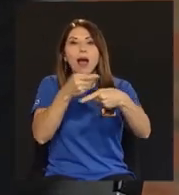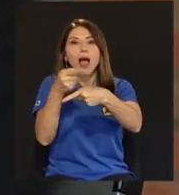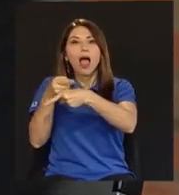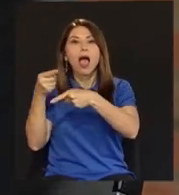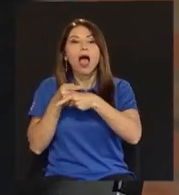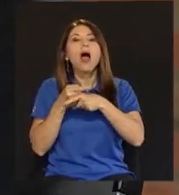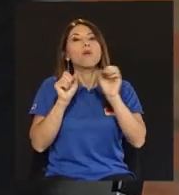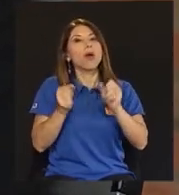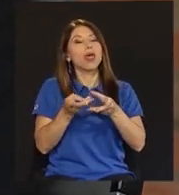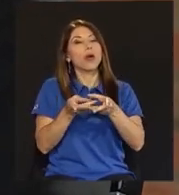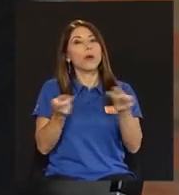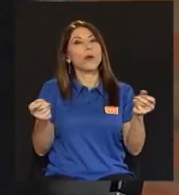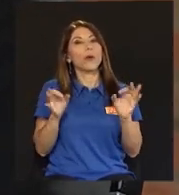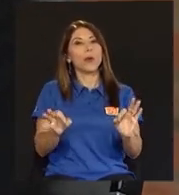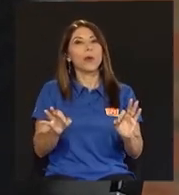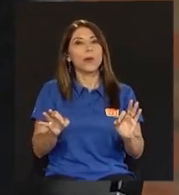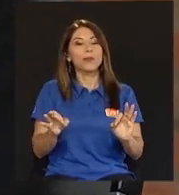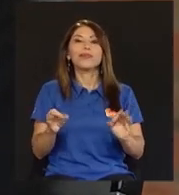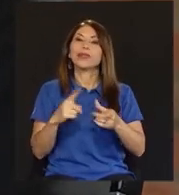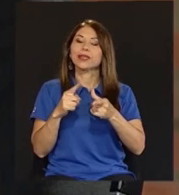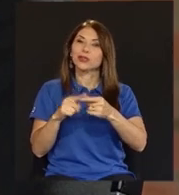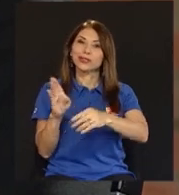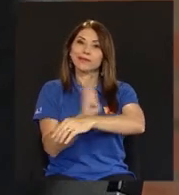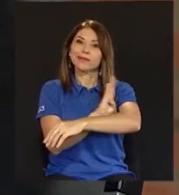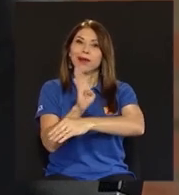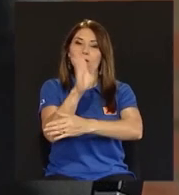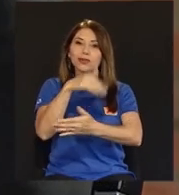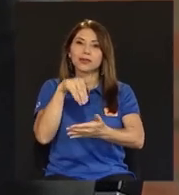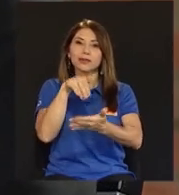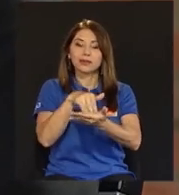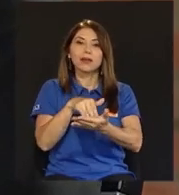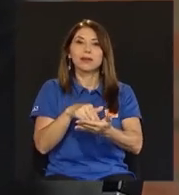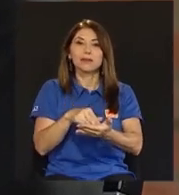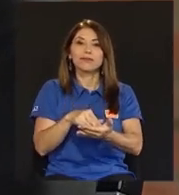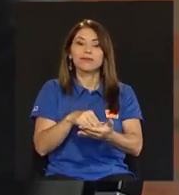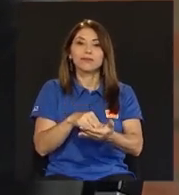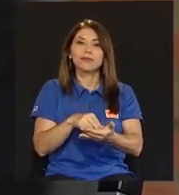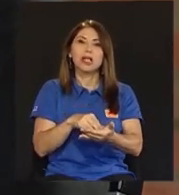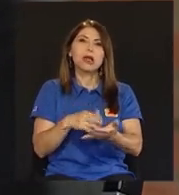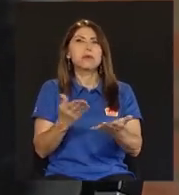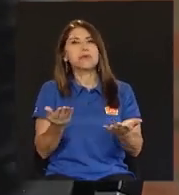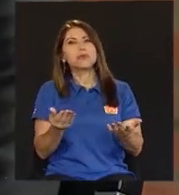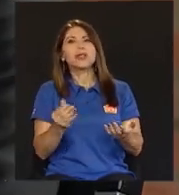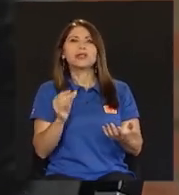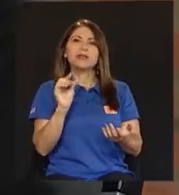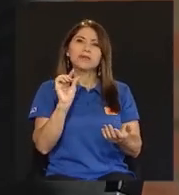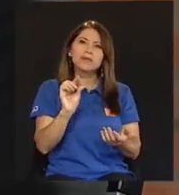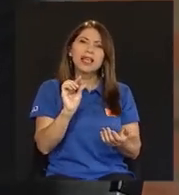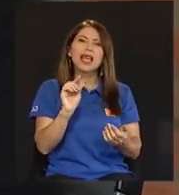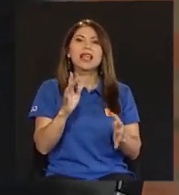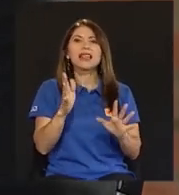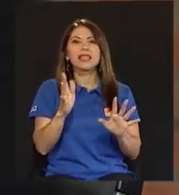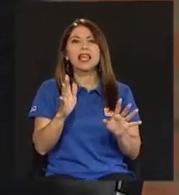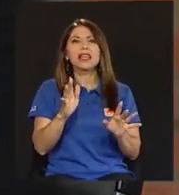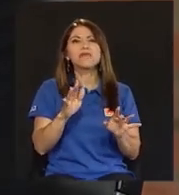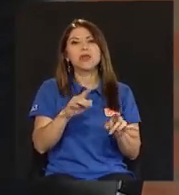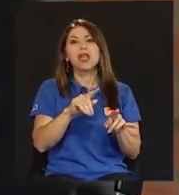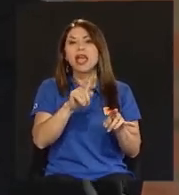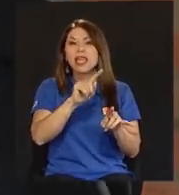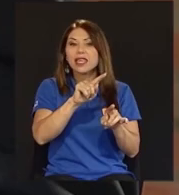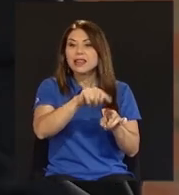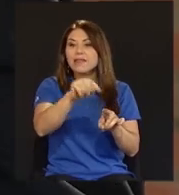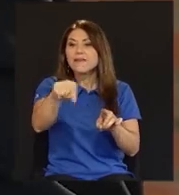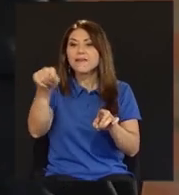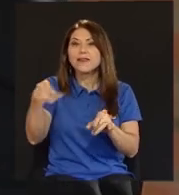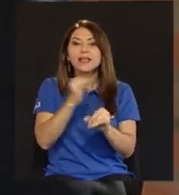Entonces, el Banco Central, digamos, no tiene, tiene ligeramente en uno, en instituciones tiene uno, con promover condiciones